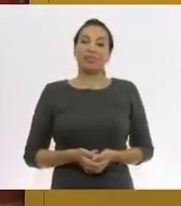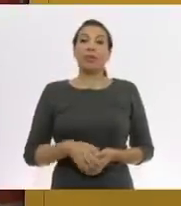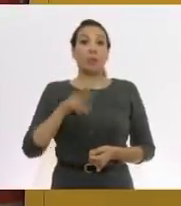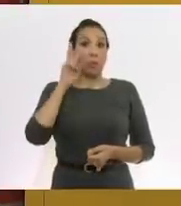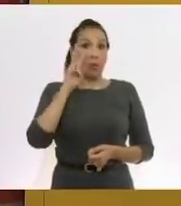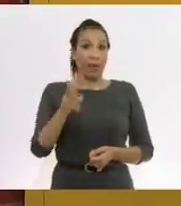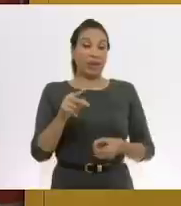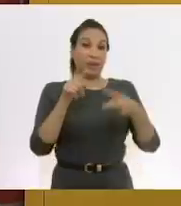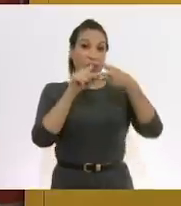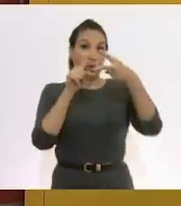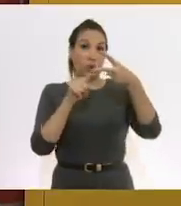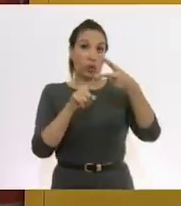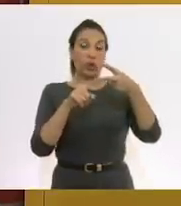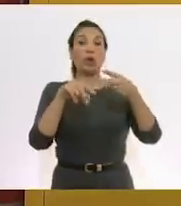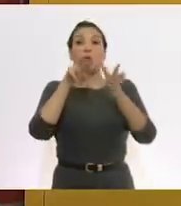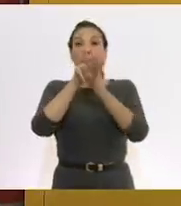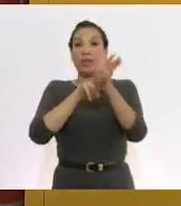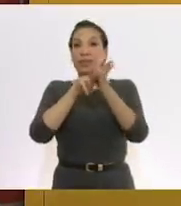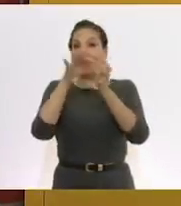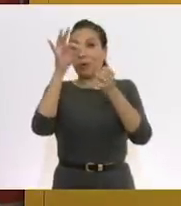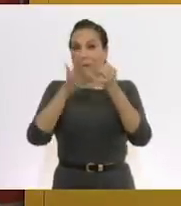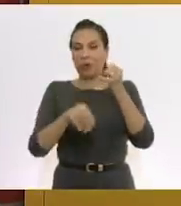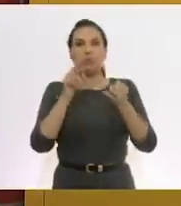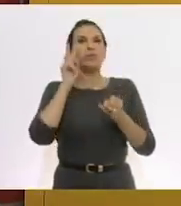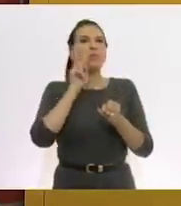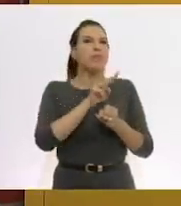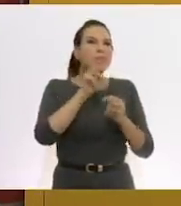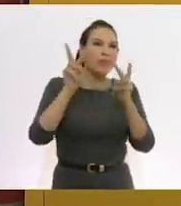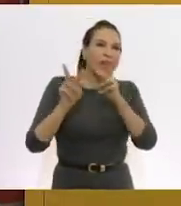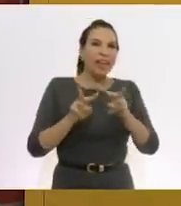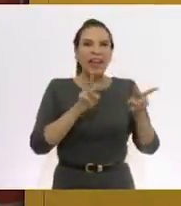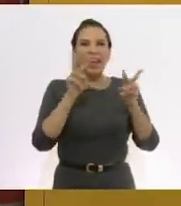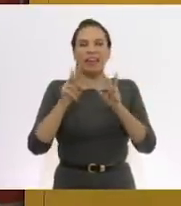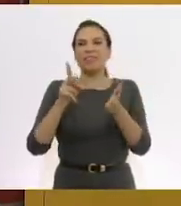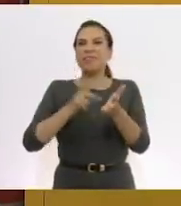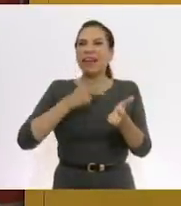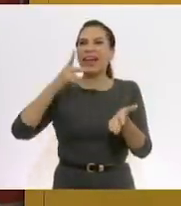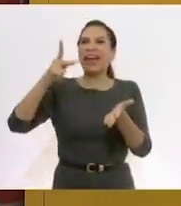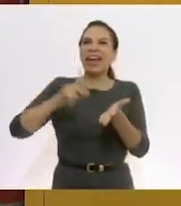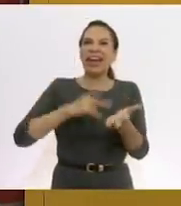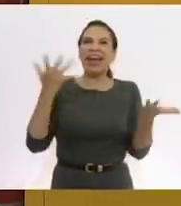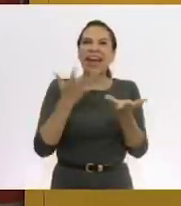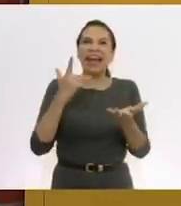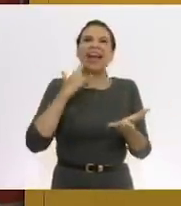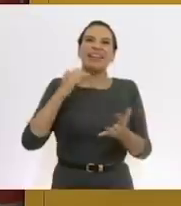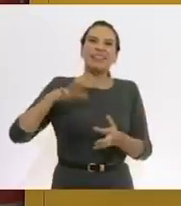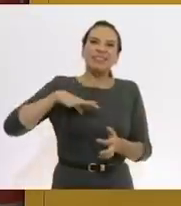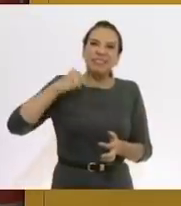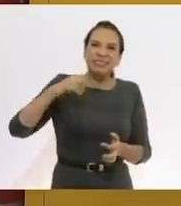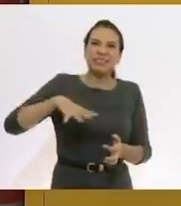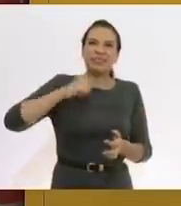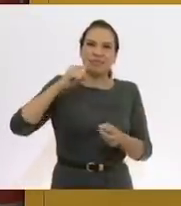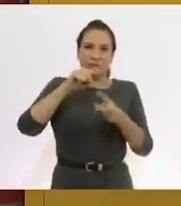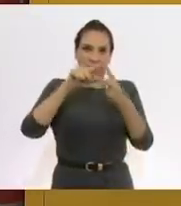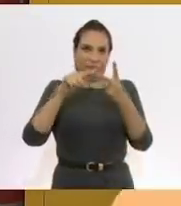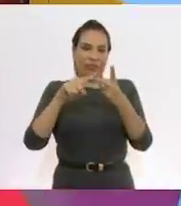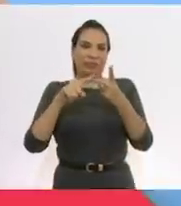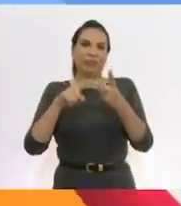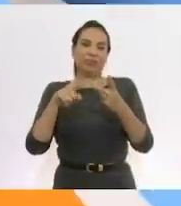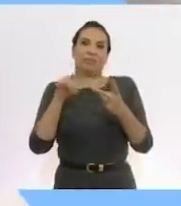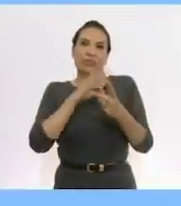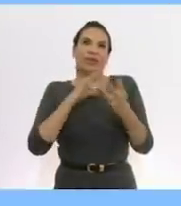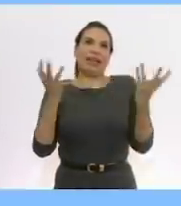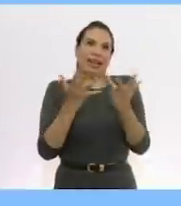Veamos dos últimos videos más. Observa los intentos que hace cada personaje para lograr su propósito.